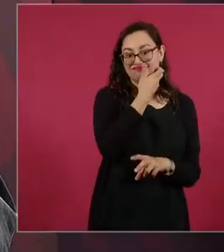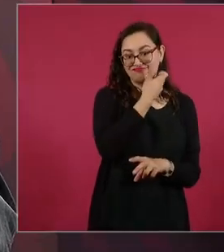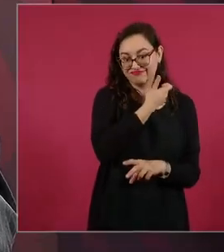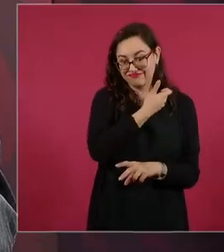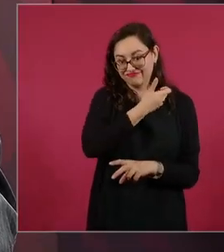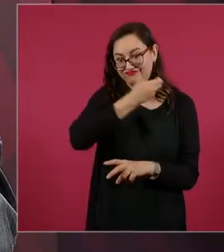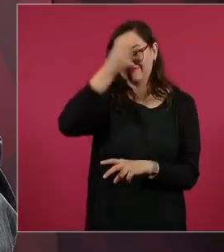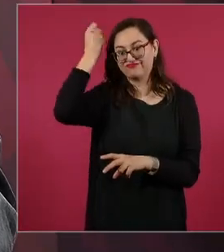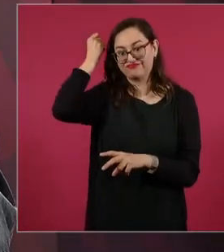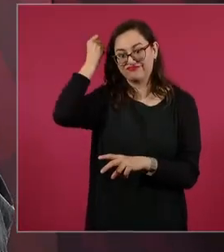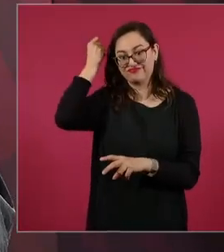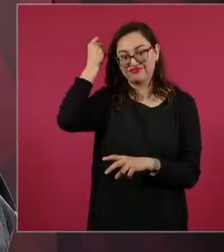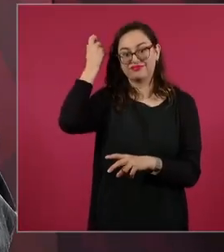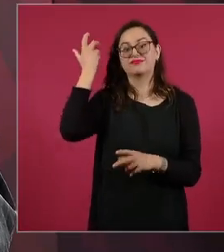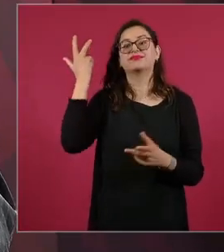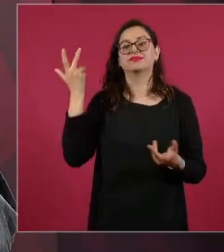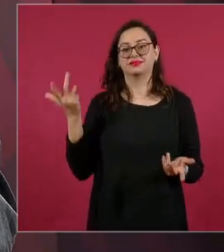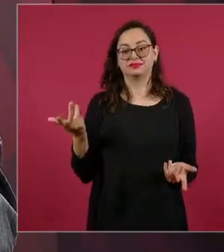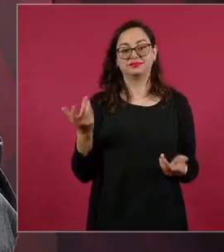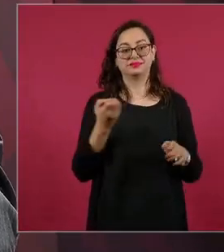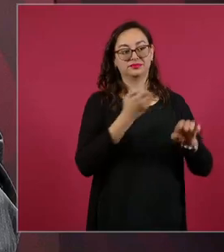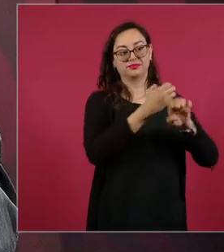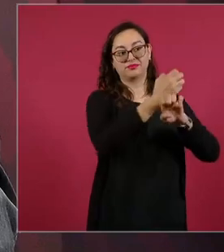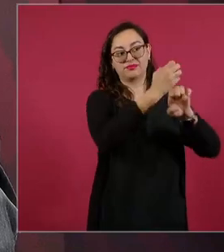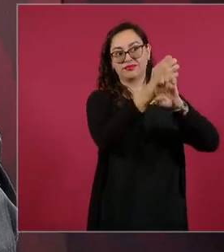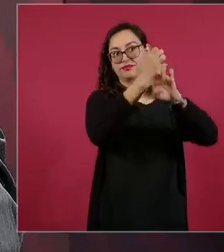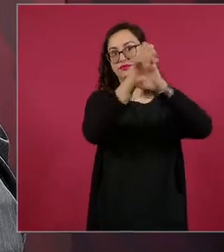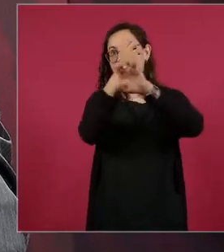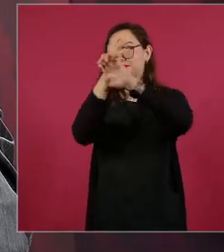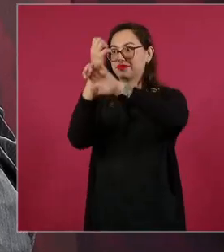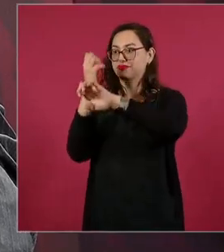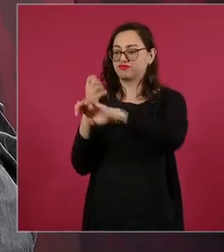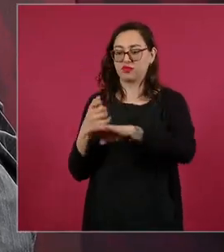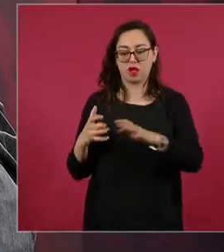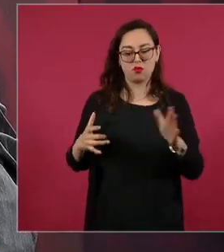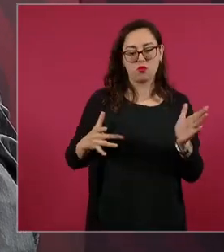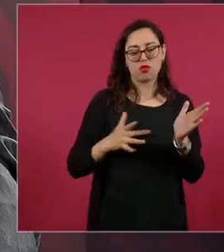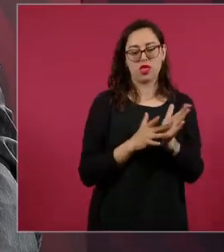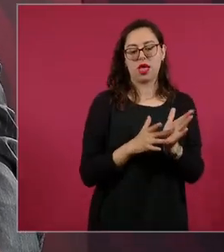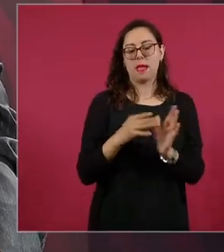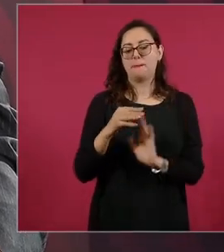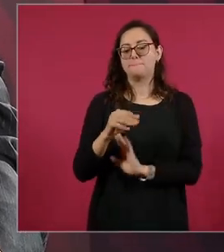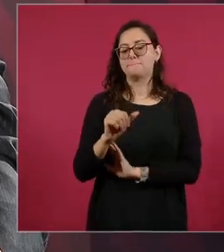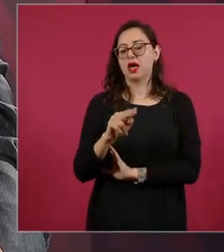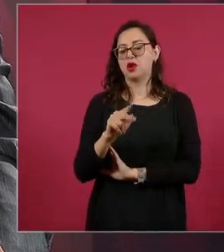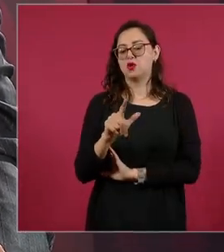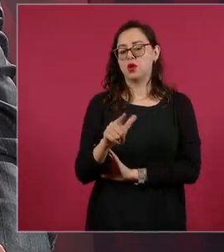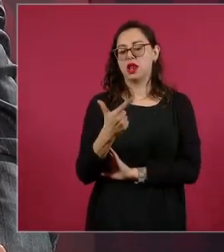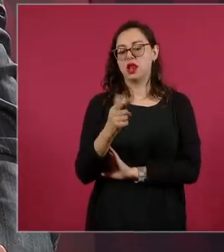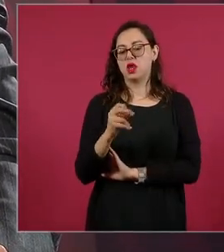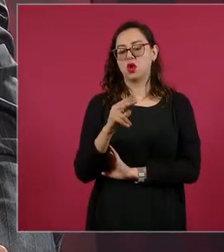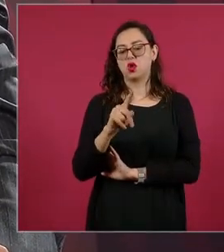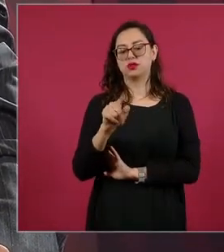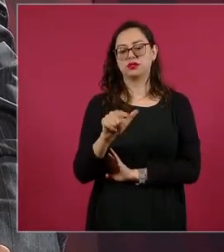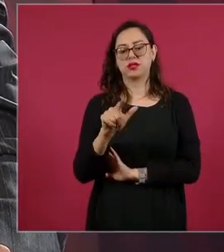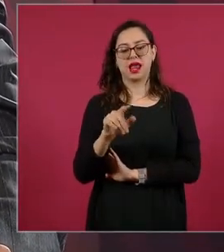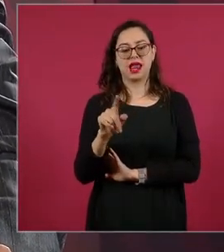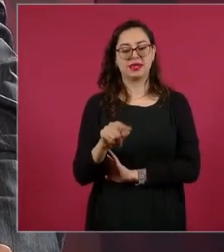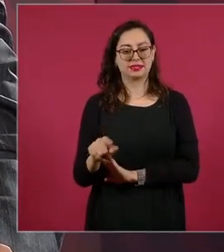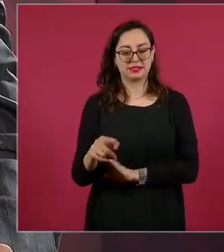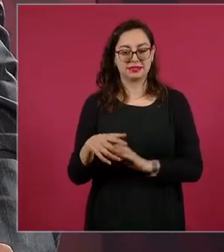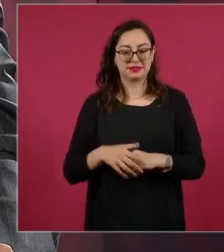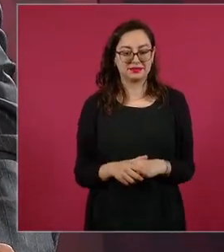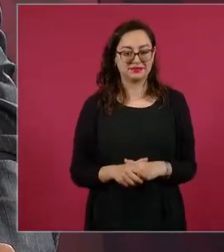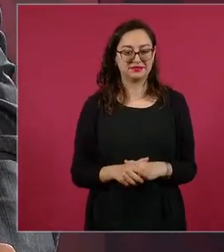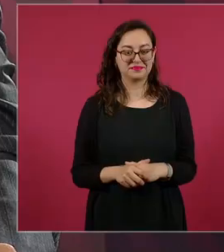de todos los estados aquí todos estamos con Manuel González aquí todos estamos con el manco todo